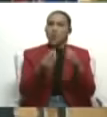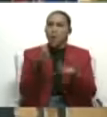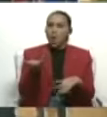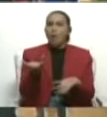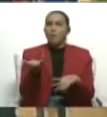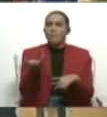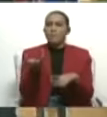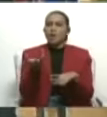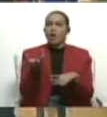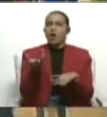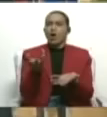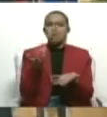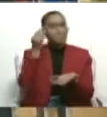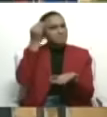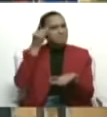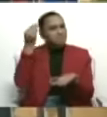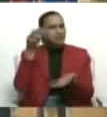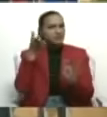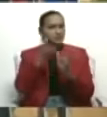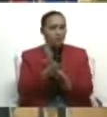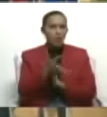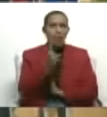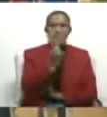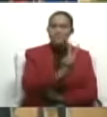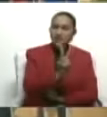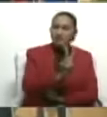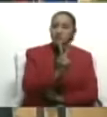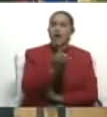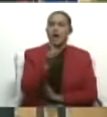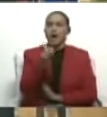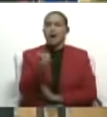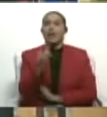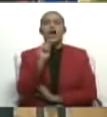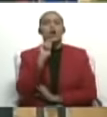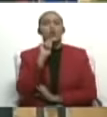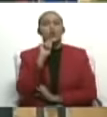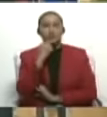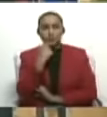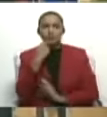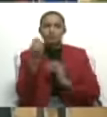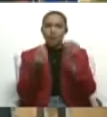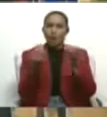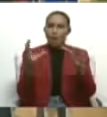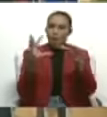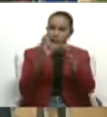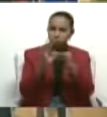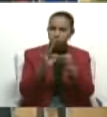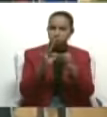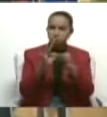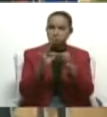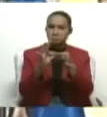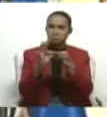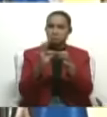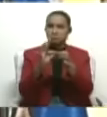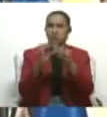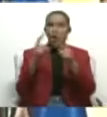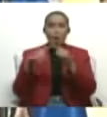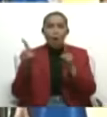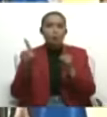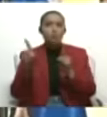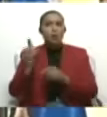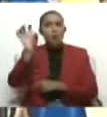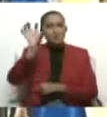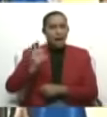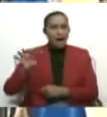en los asuntos internos de Venezuela, como cualquier otro país no puede interferir en las relaciones entre otros dos